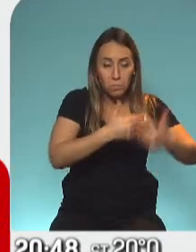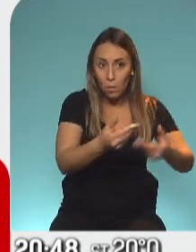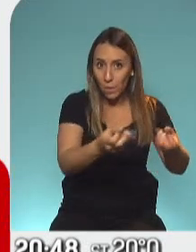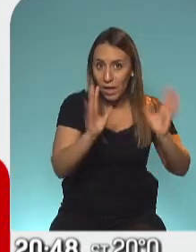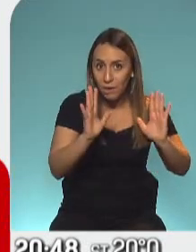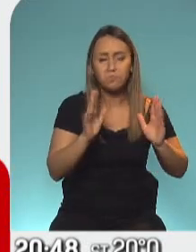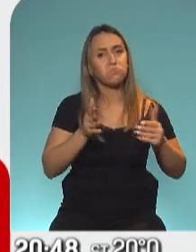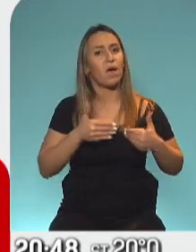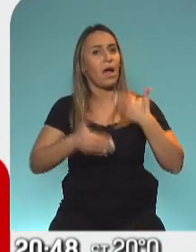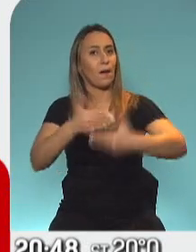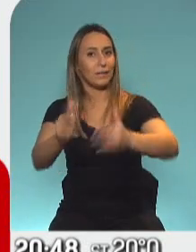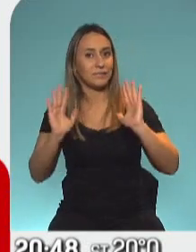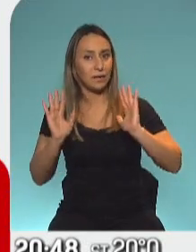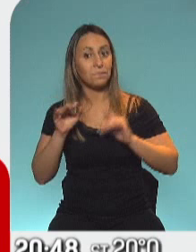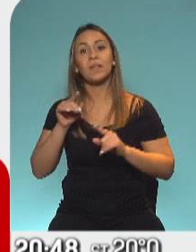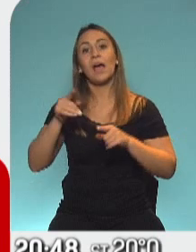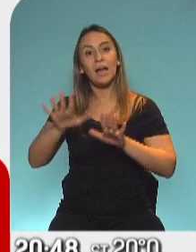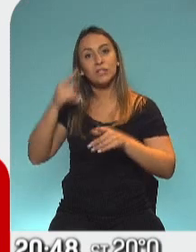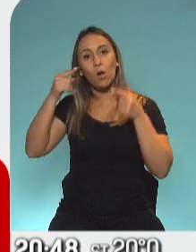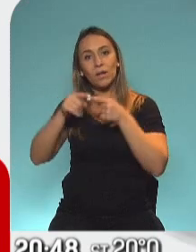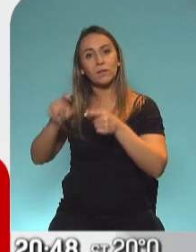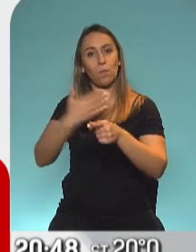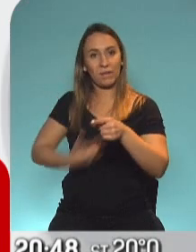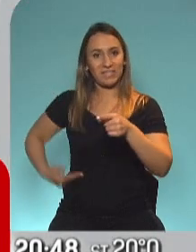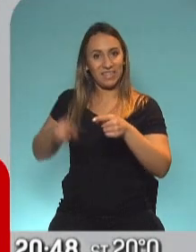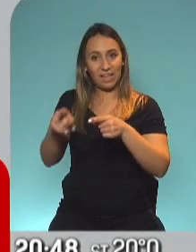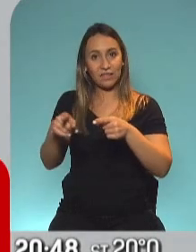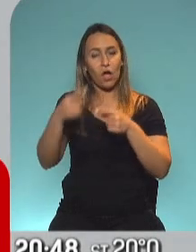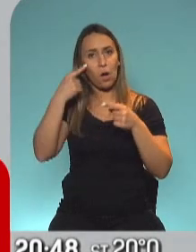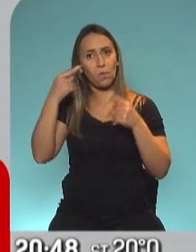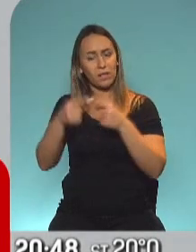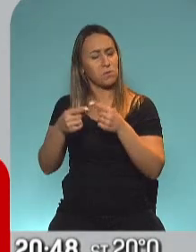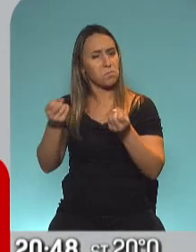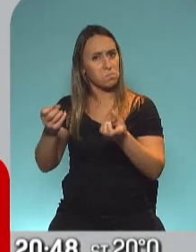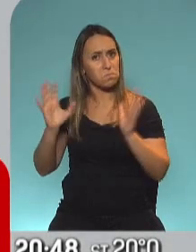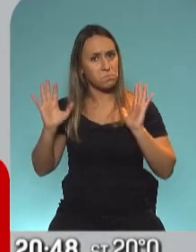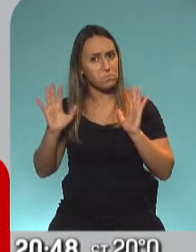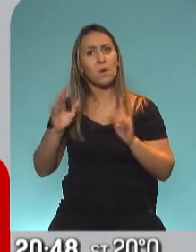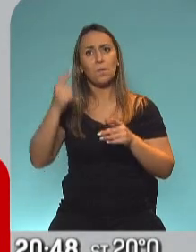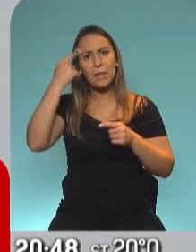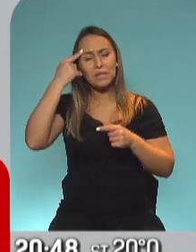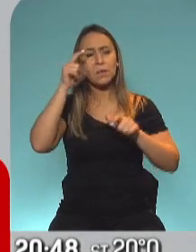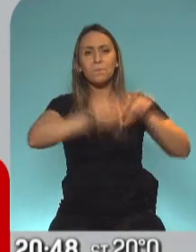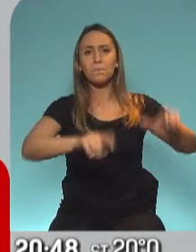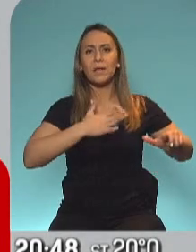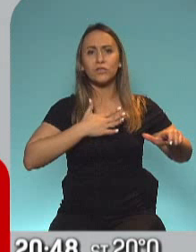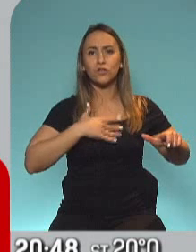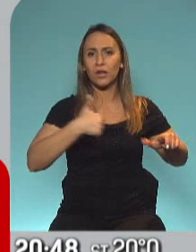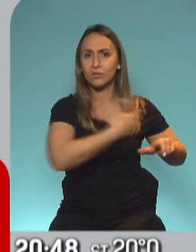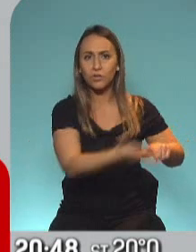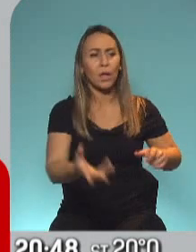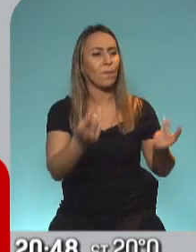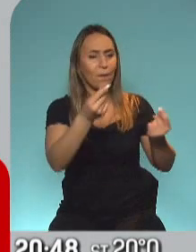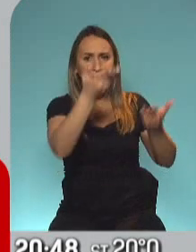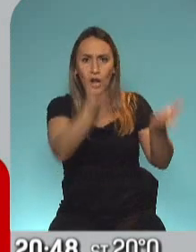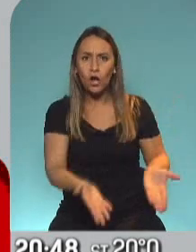es el objetivo puesto por el presidente. Es un objetivo absolutamente razonable, es un objetivo humanitario por sobre todas las cosas. Tiene que ver con el valor de las